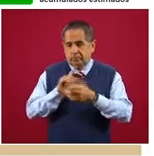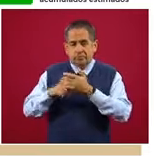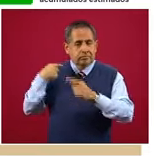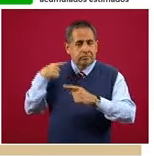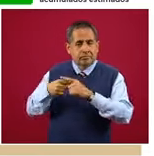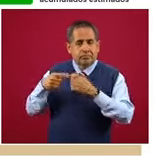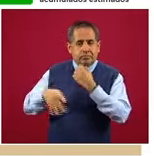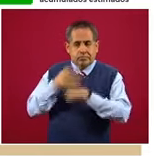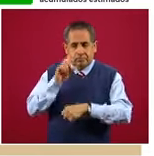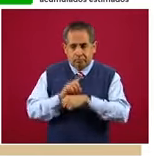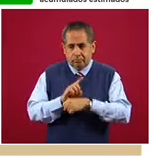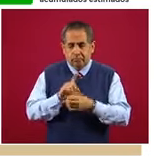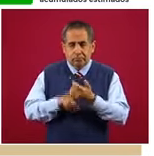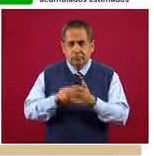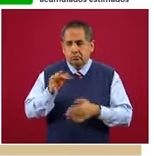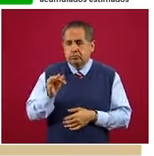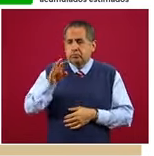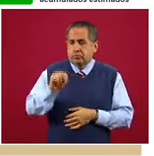últimos 14 días, estas